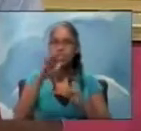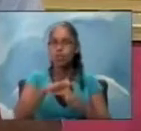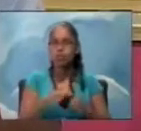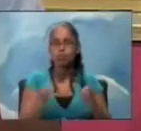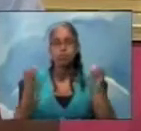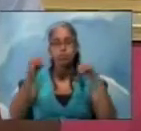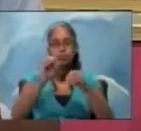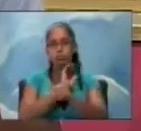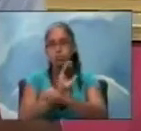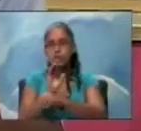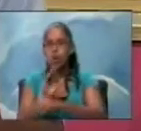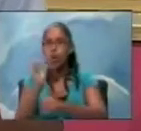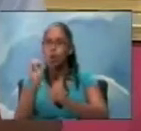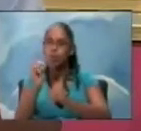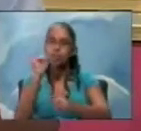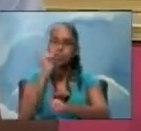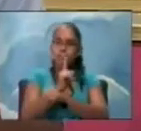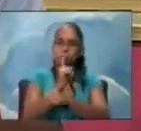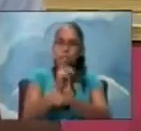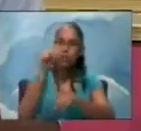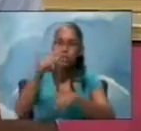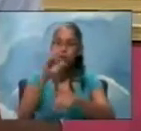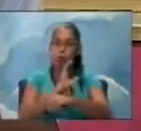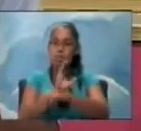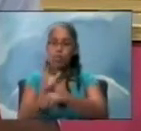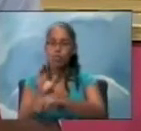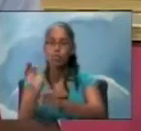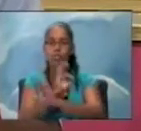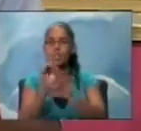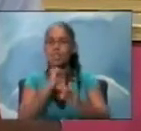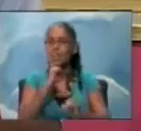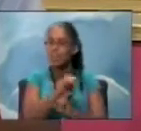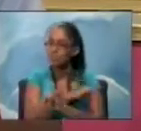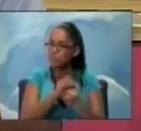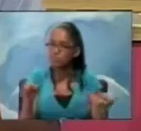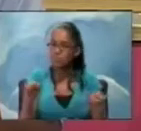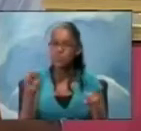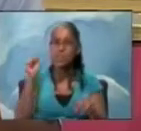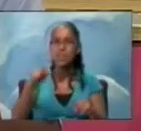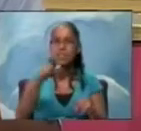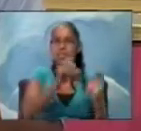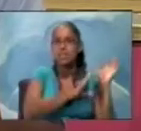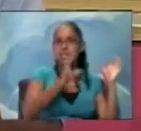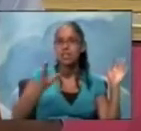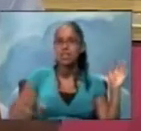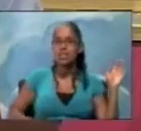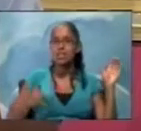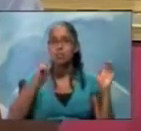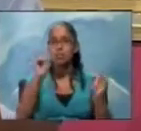o simplemente cuidando. Nadie, era imposible. Y si Cristo,